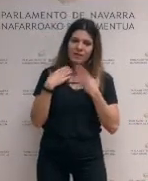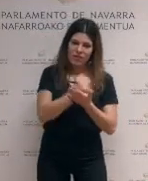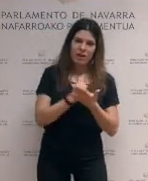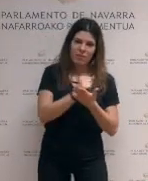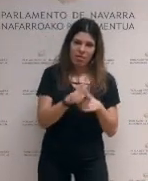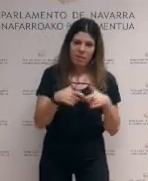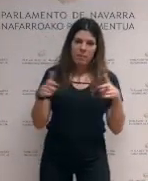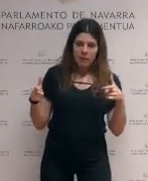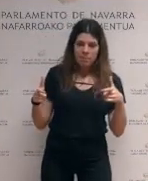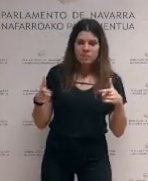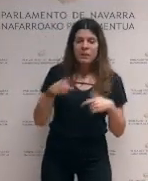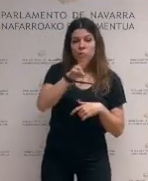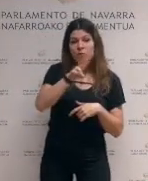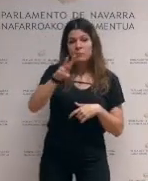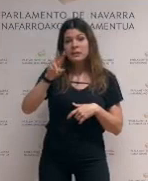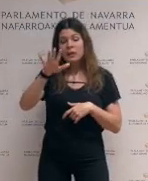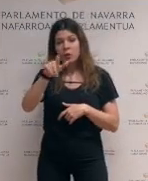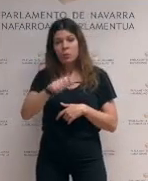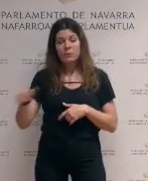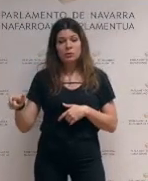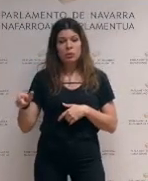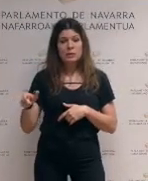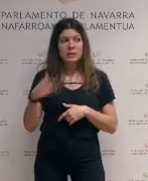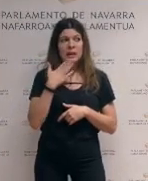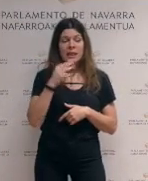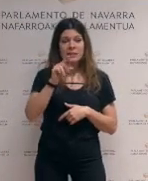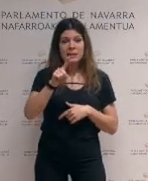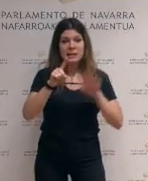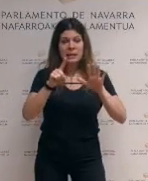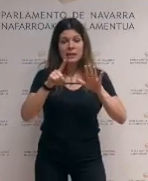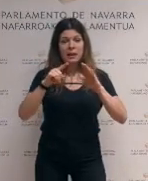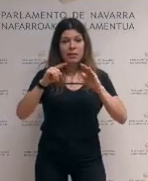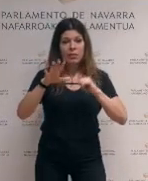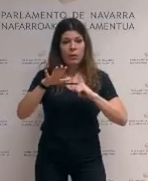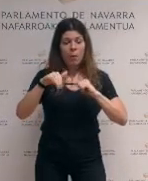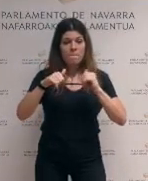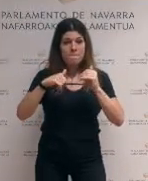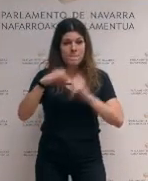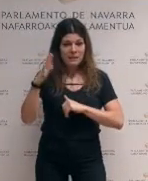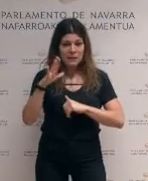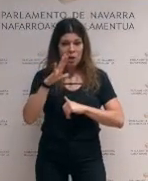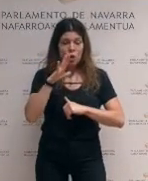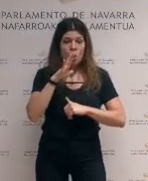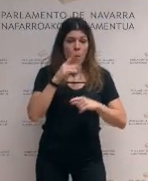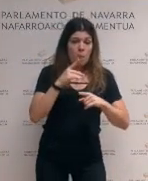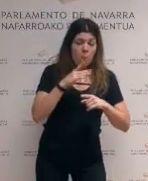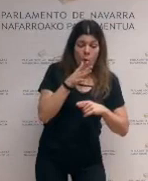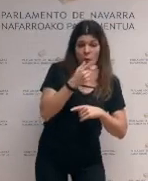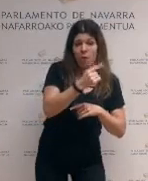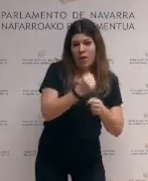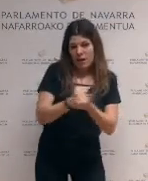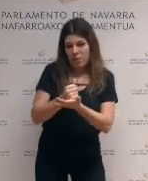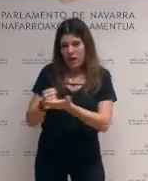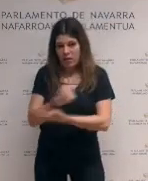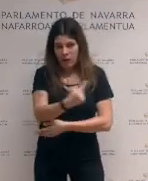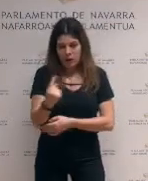tenemos, de 225 personas mayores de 65 años por farmacia. Es decir, se ha conseguido algo que